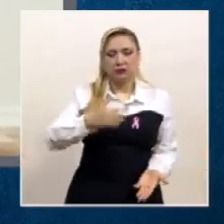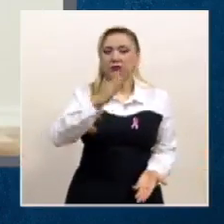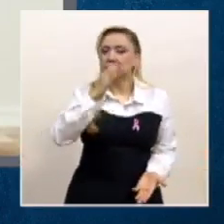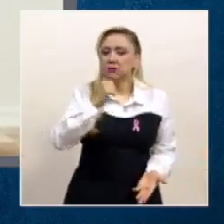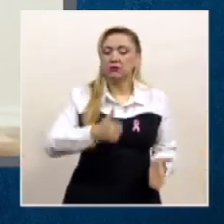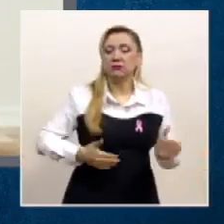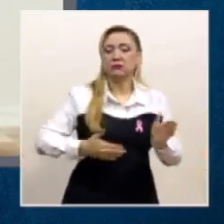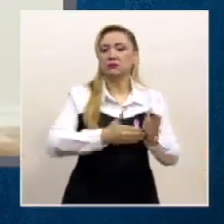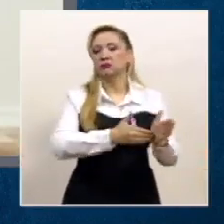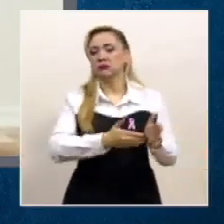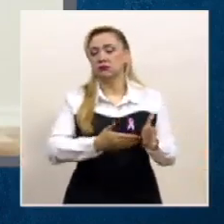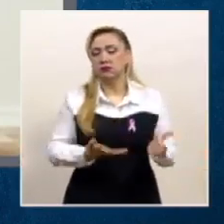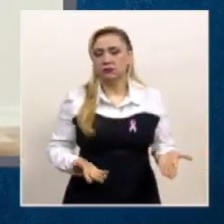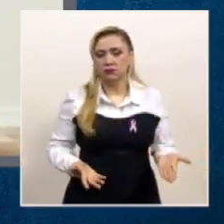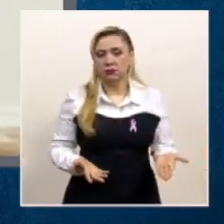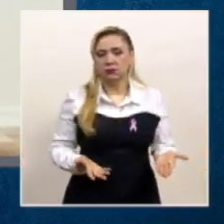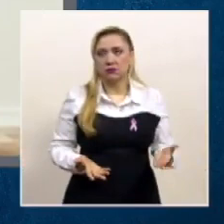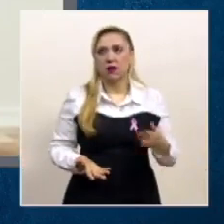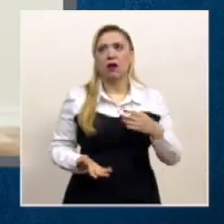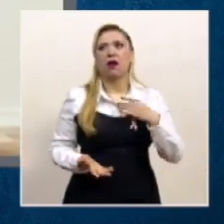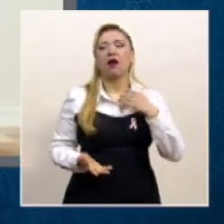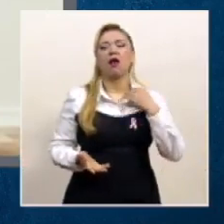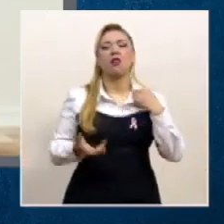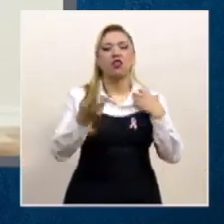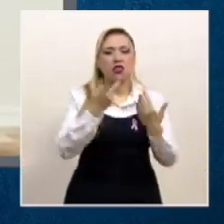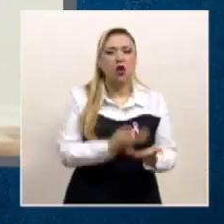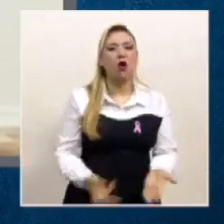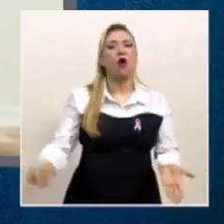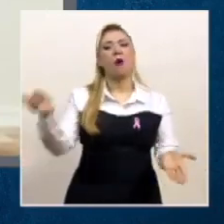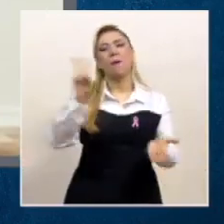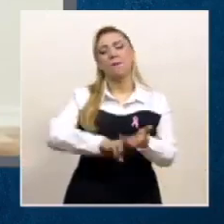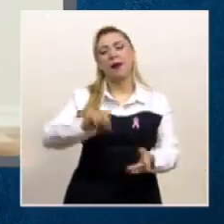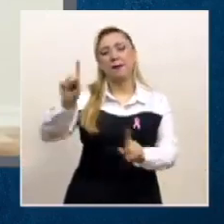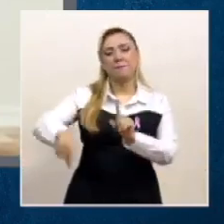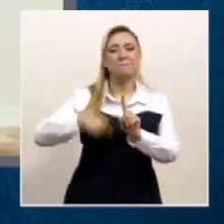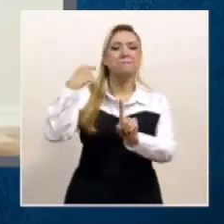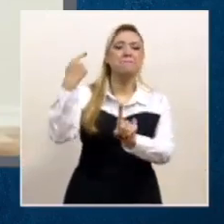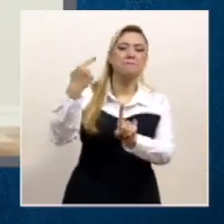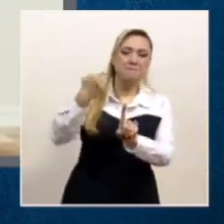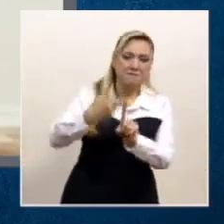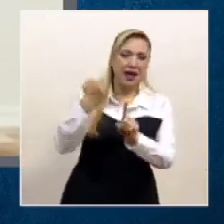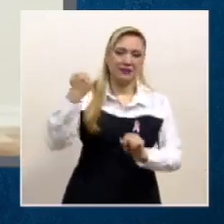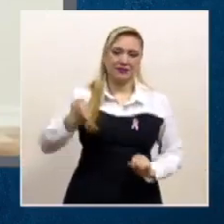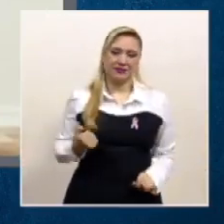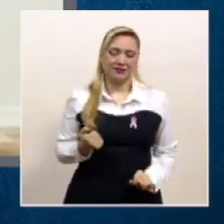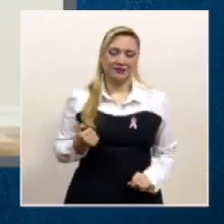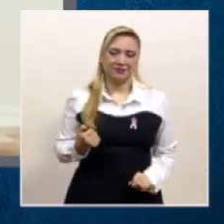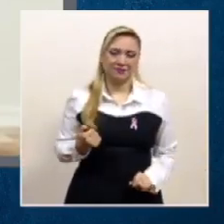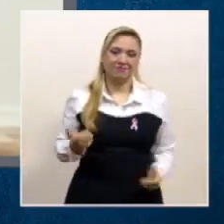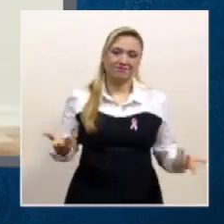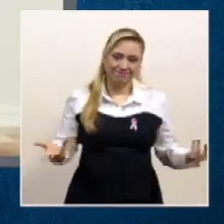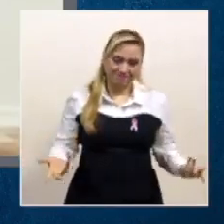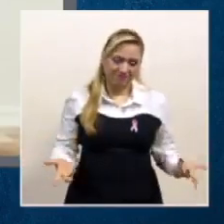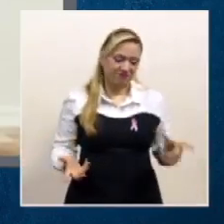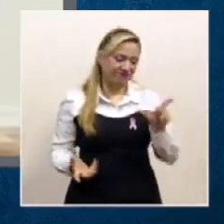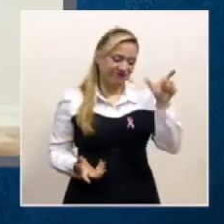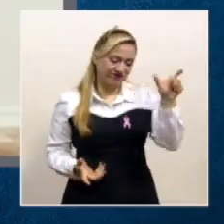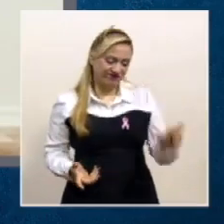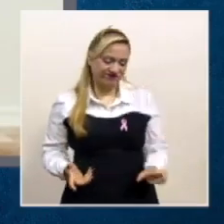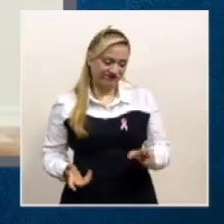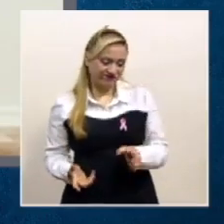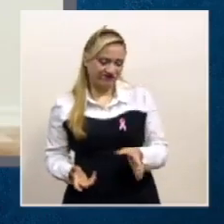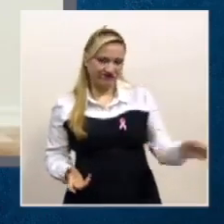pone, digamos, la atención y todo se centra en un tipo estandarizado de persona. Entonces,